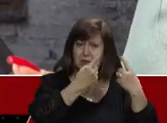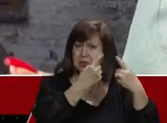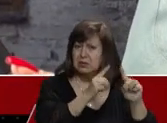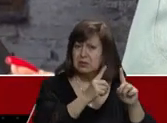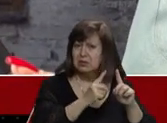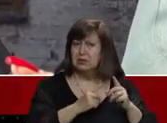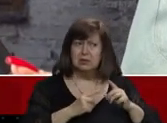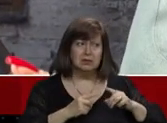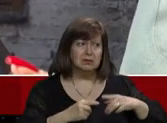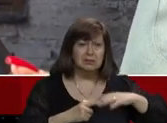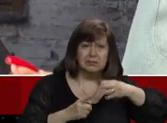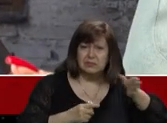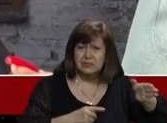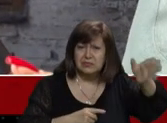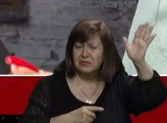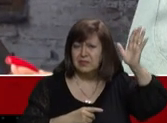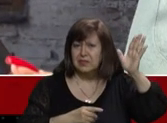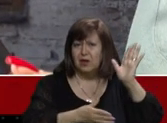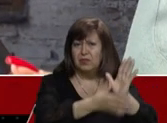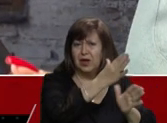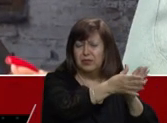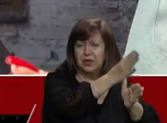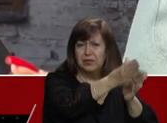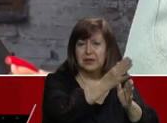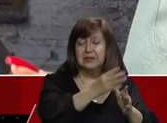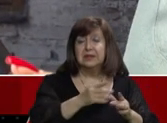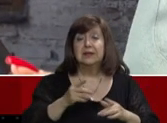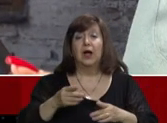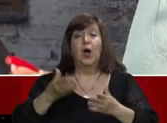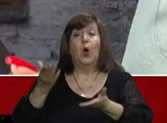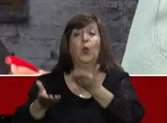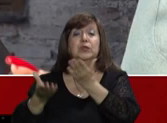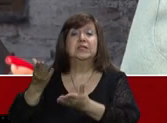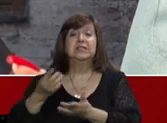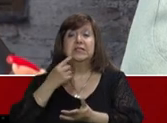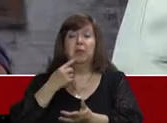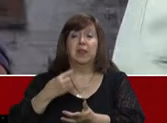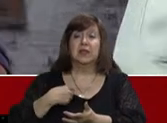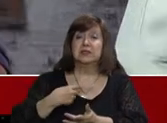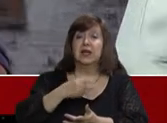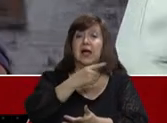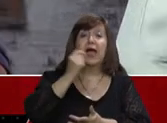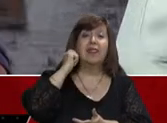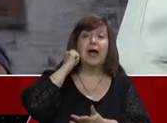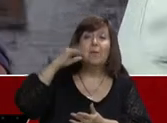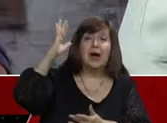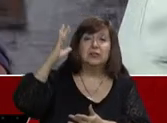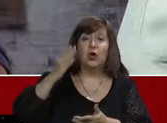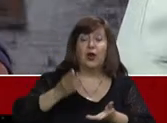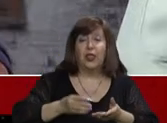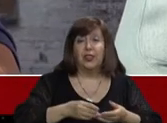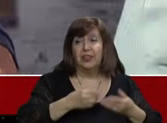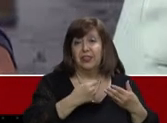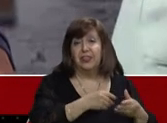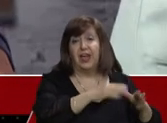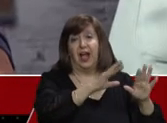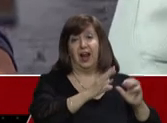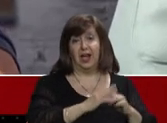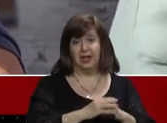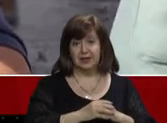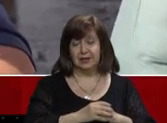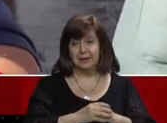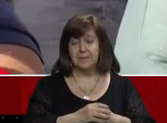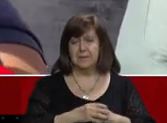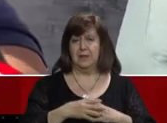pero como como hasta la justicia me dice que ella es mayor de edad decide lo que va a ser este como